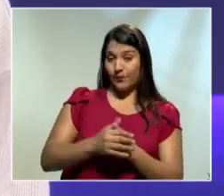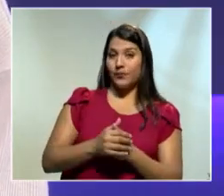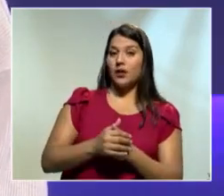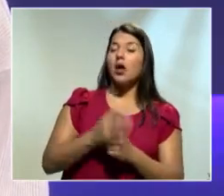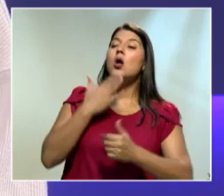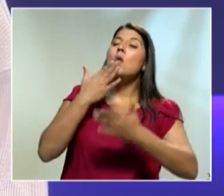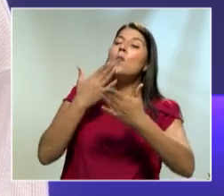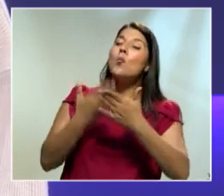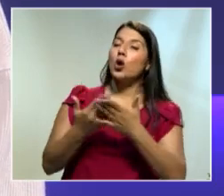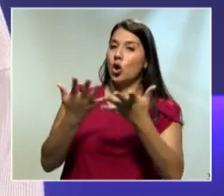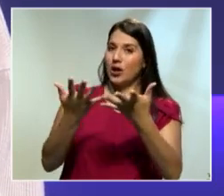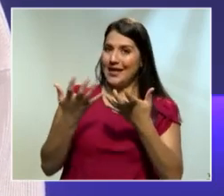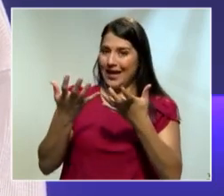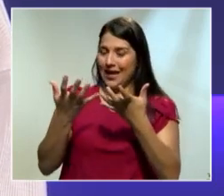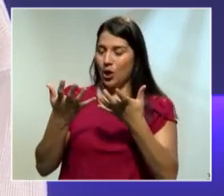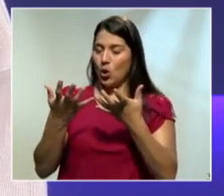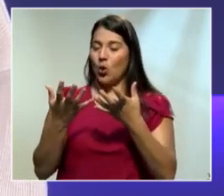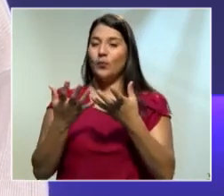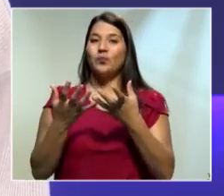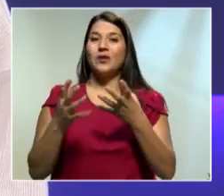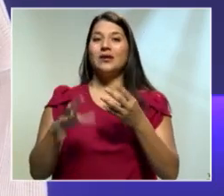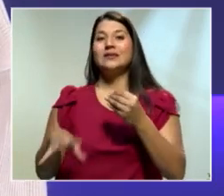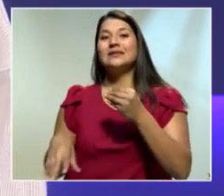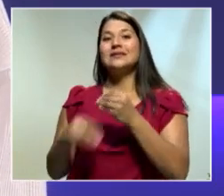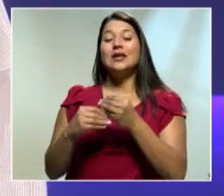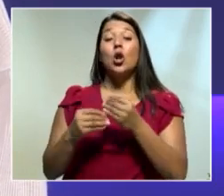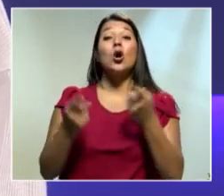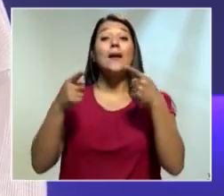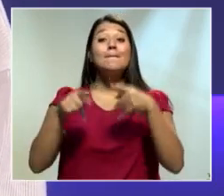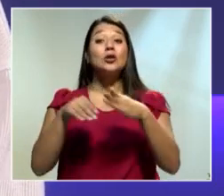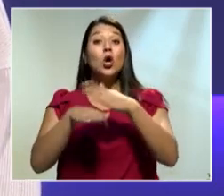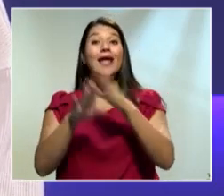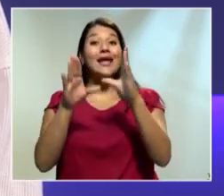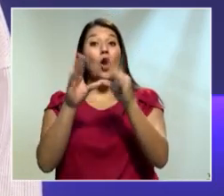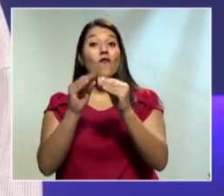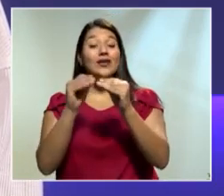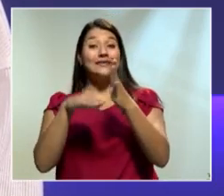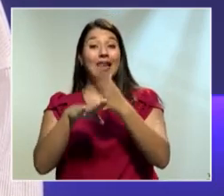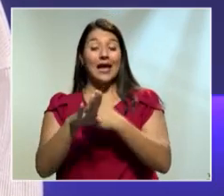poco como el contexto de lo que vivimos en la conferencia de las partes ahora en Madrid.